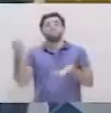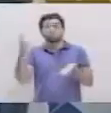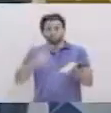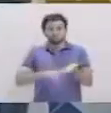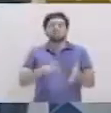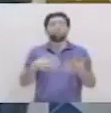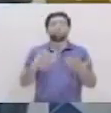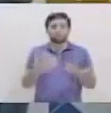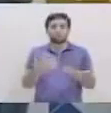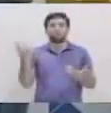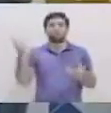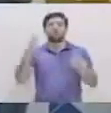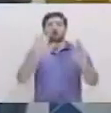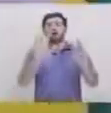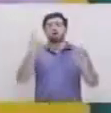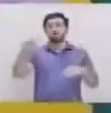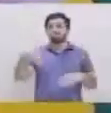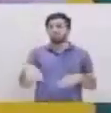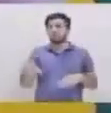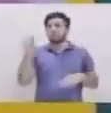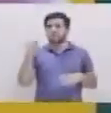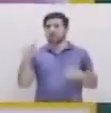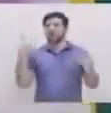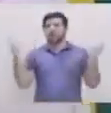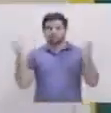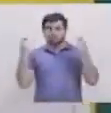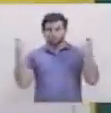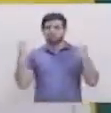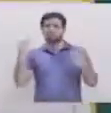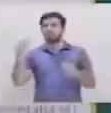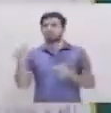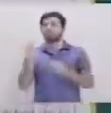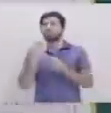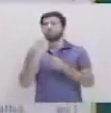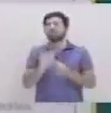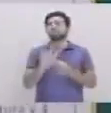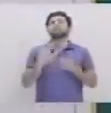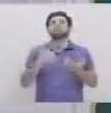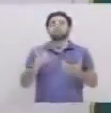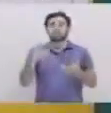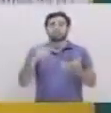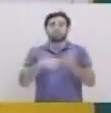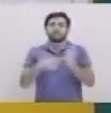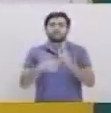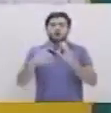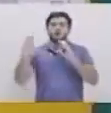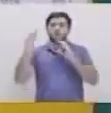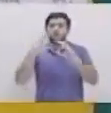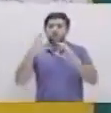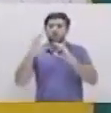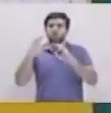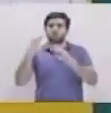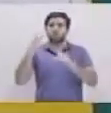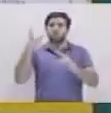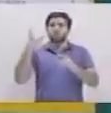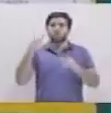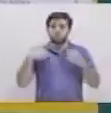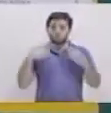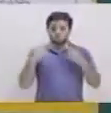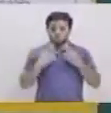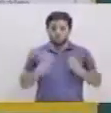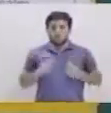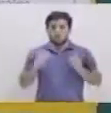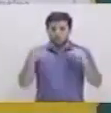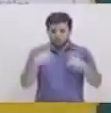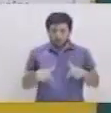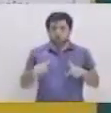8 de marzo es la celebración, su conmemoración, y para los mayas representaba la comunicación de los humanos con el cielo y